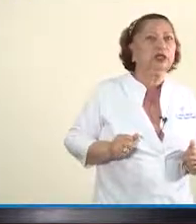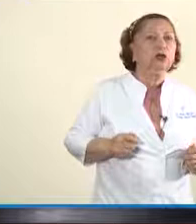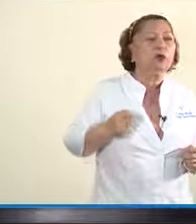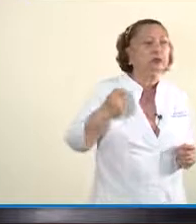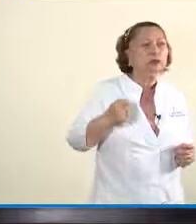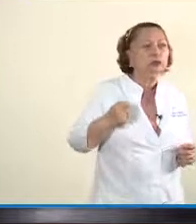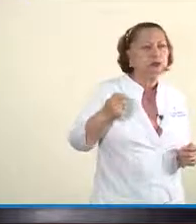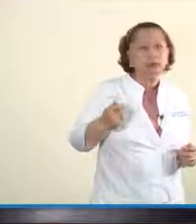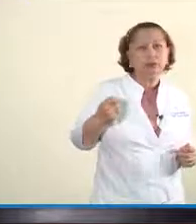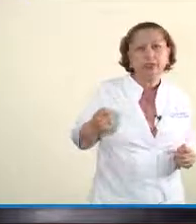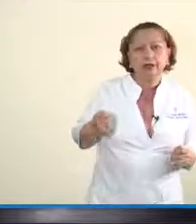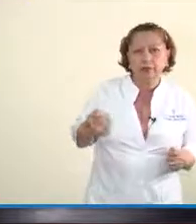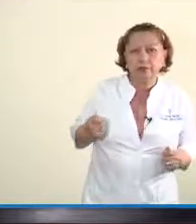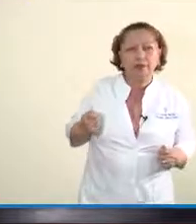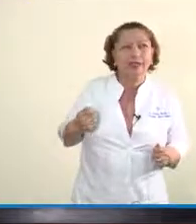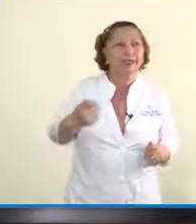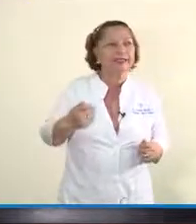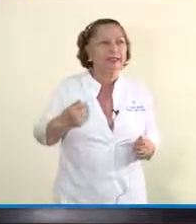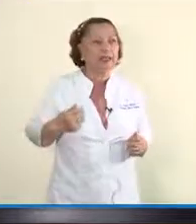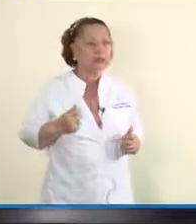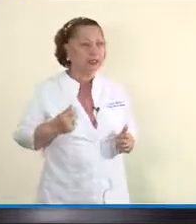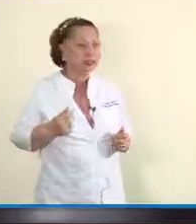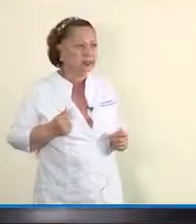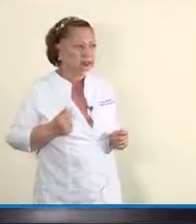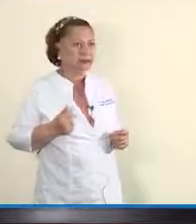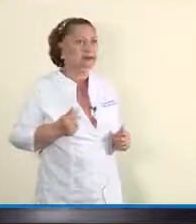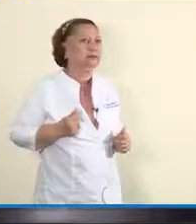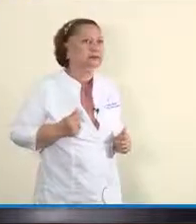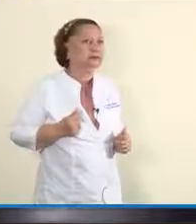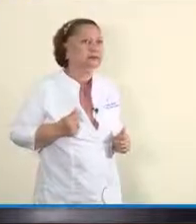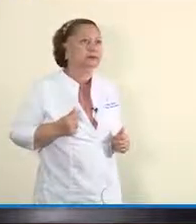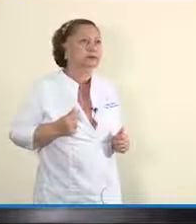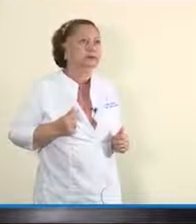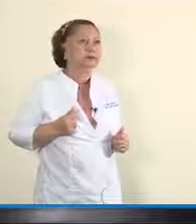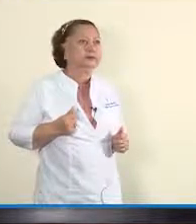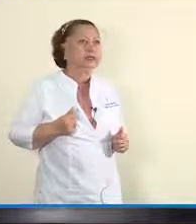importantes. Cuando nosotros sabemos qué es salud mental,